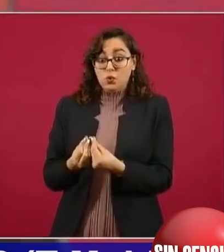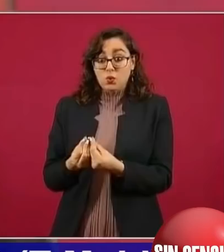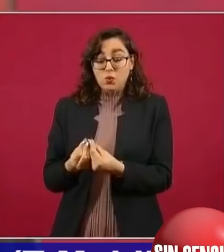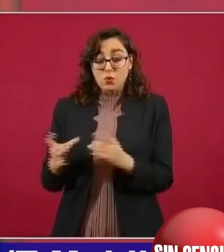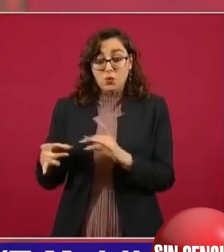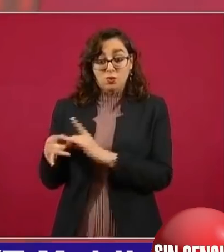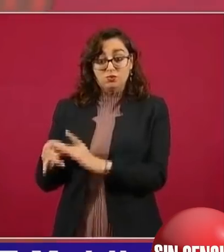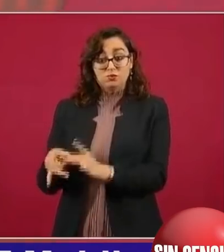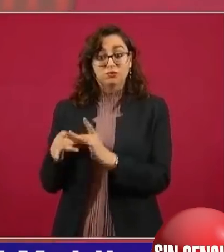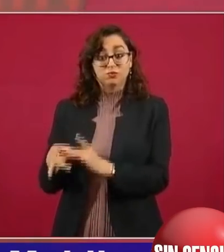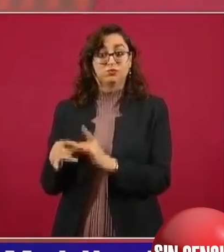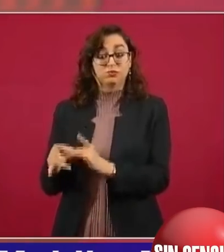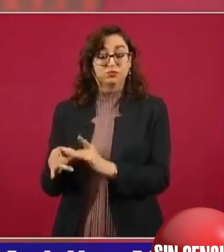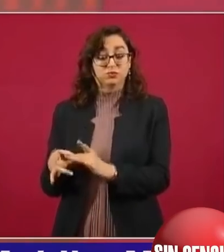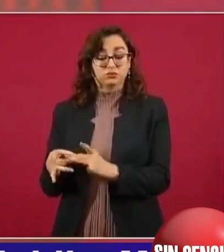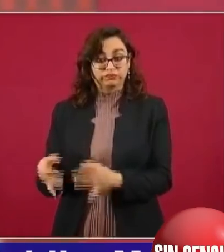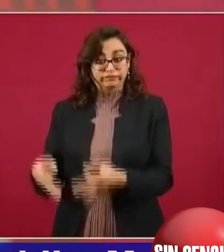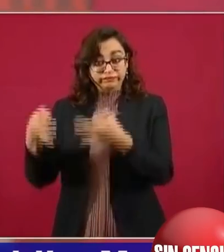Antes